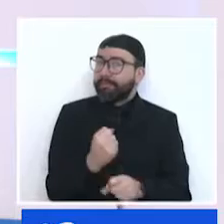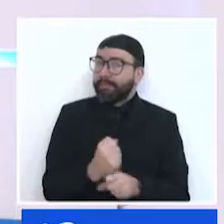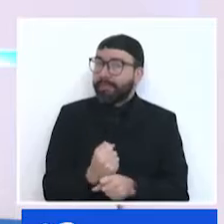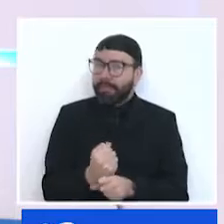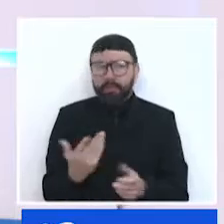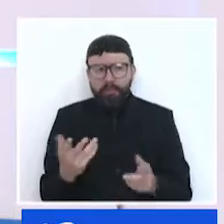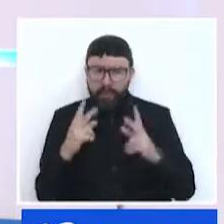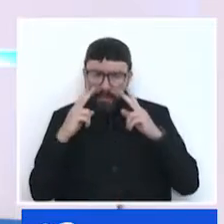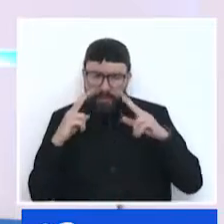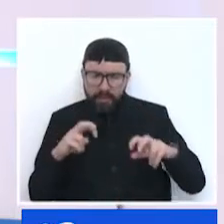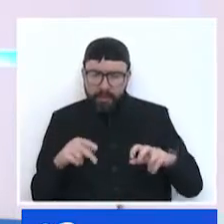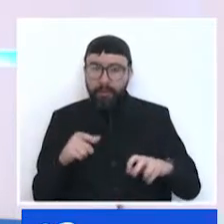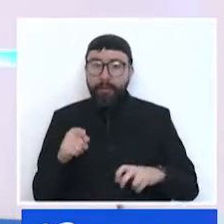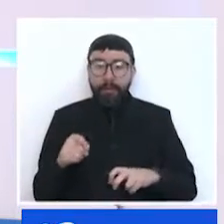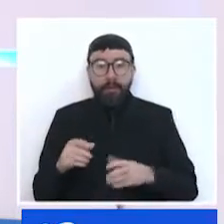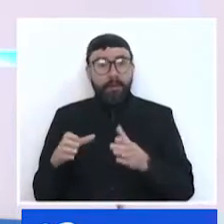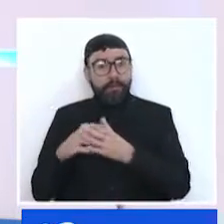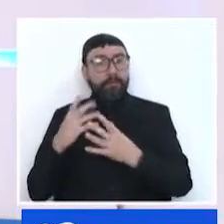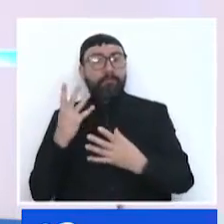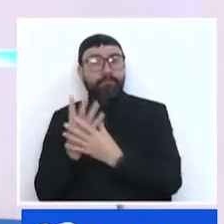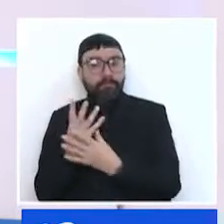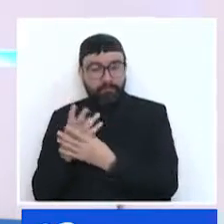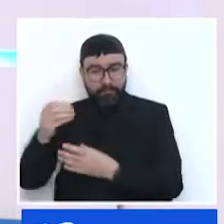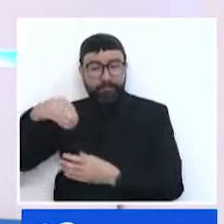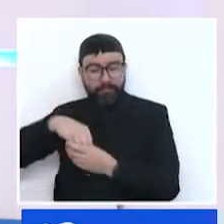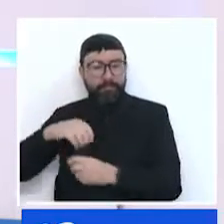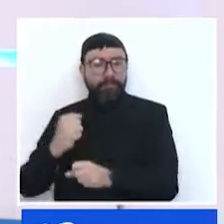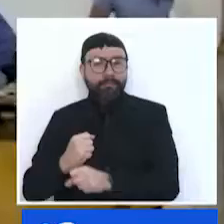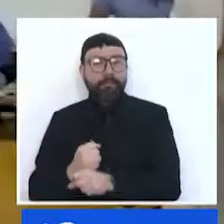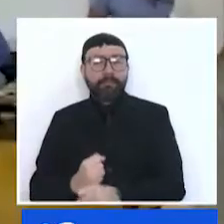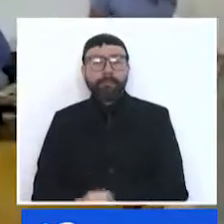está dirigida al sector penitenciario en esta zona del país.